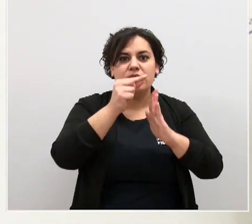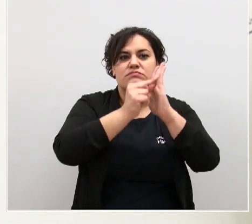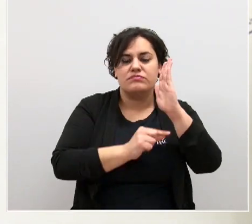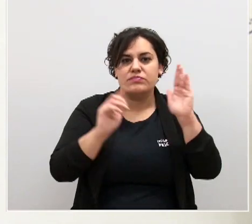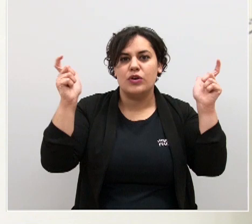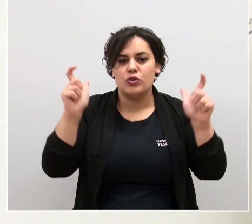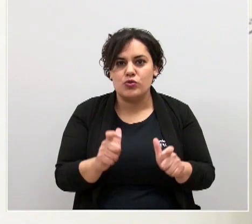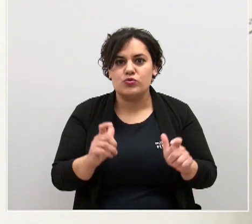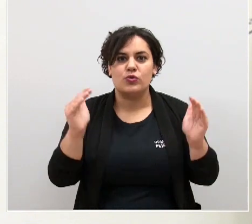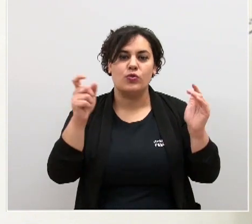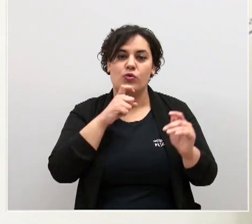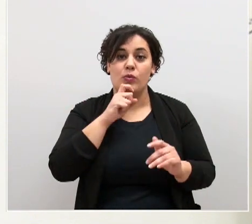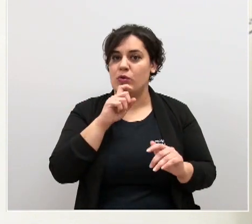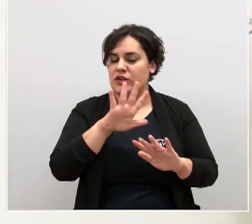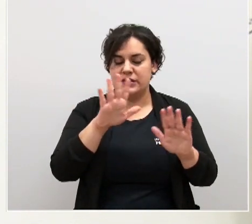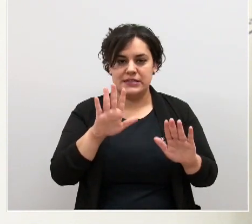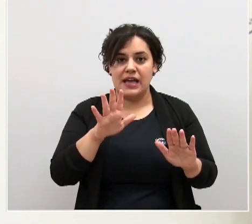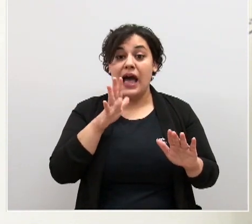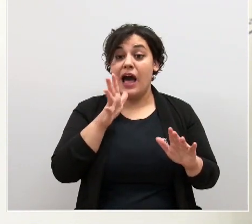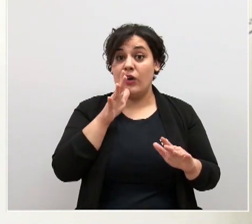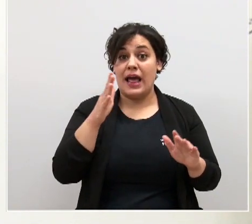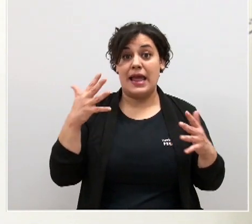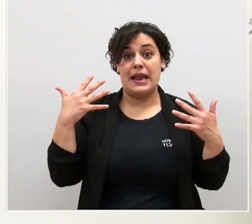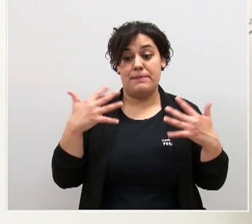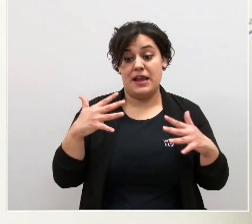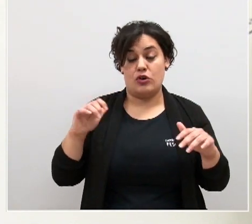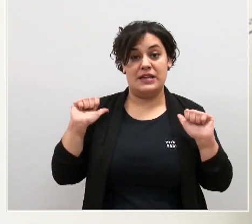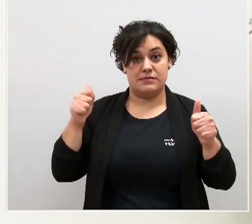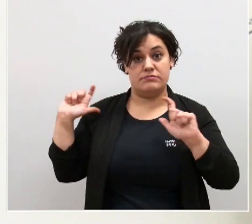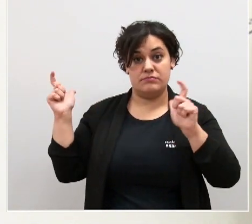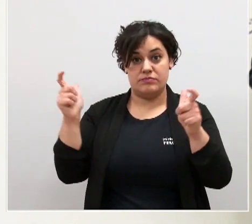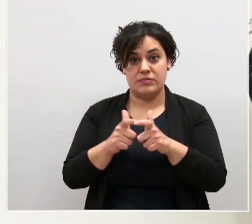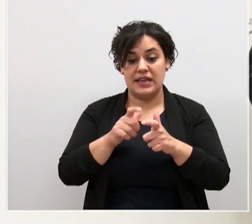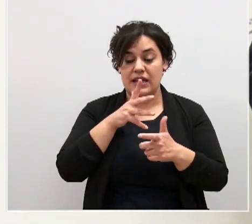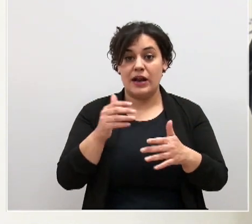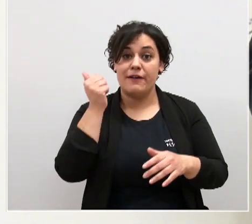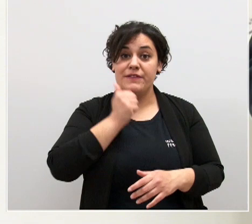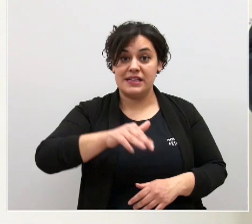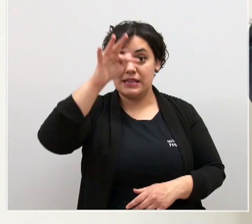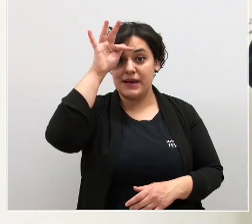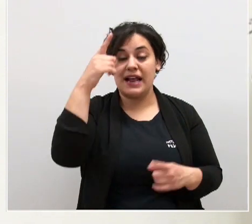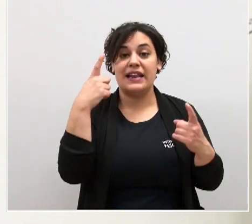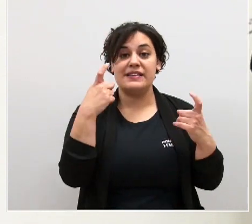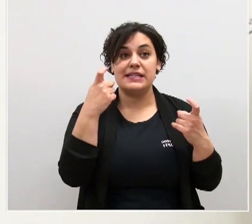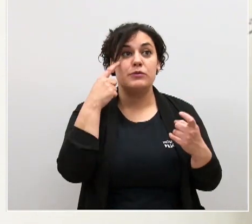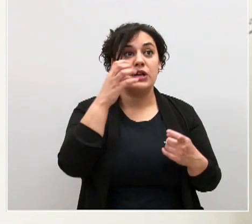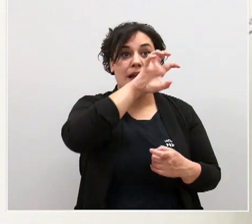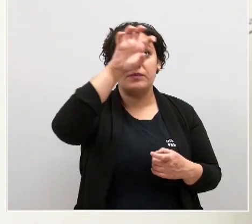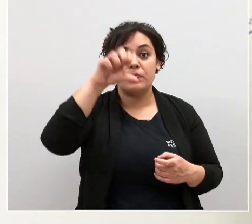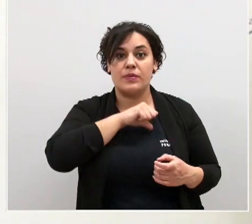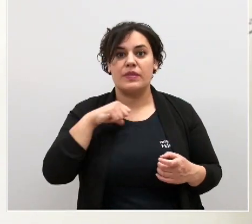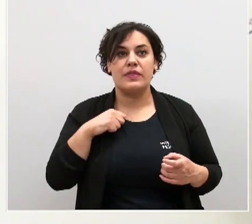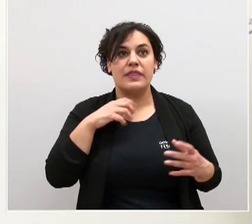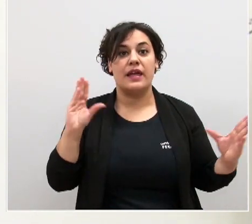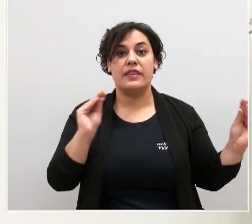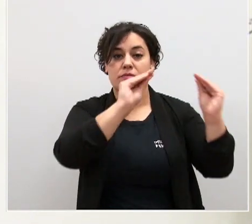grupo técnico fue el miércoles y tenemos este fin de semana para presentar alegaciones por parte de las comunidades, de las distintas comunidades, de cómo pensamos que se debería